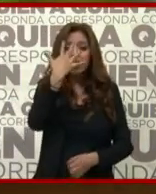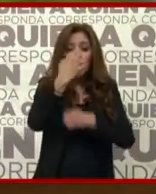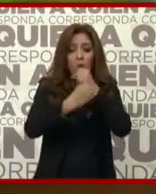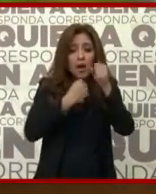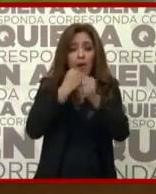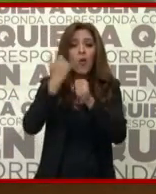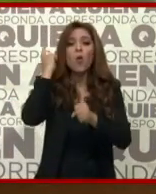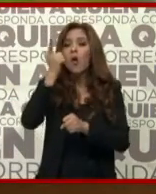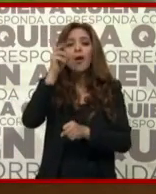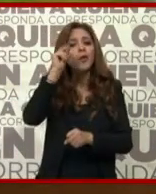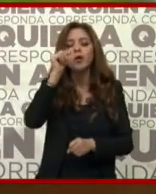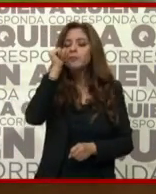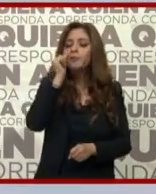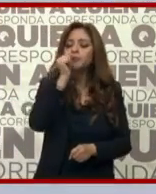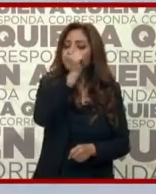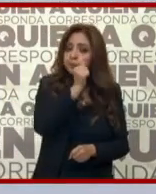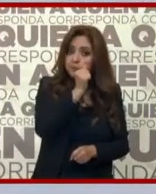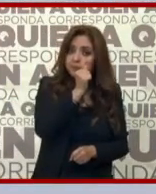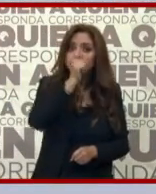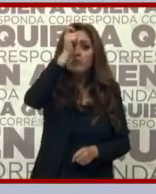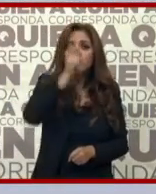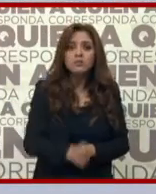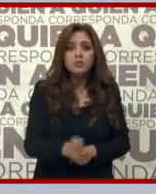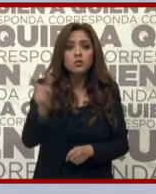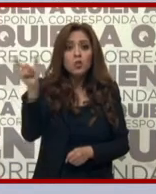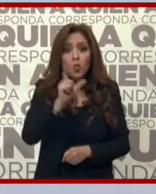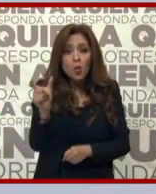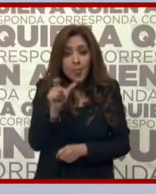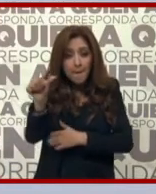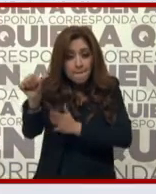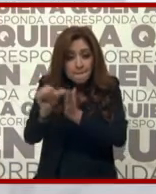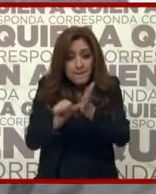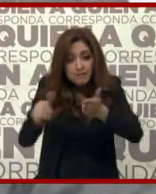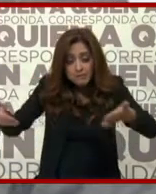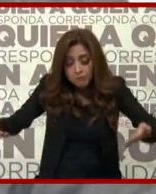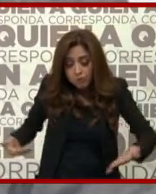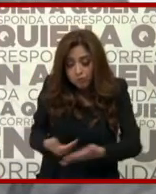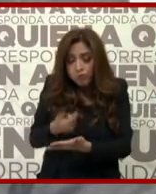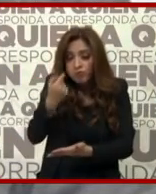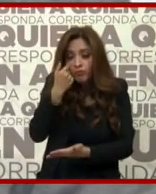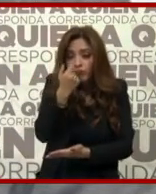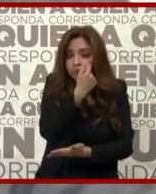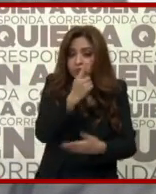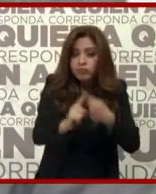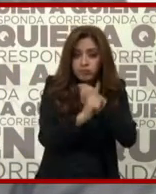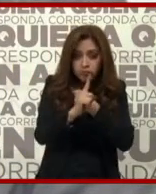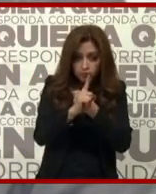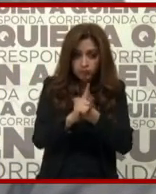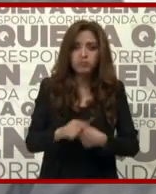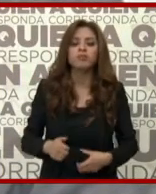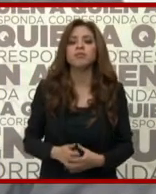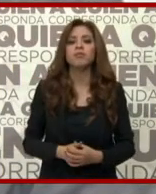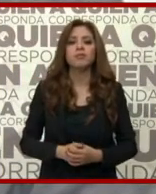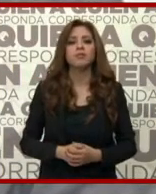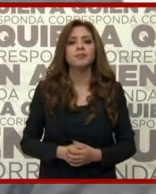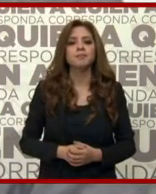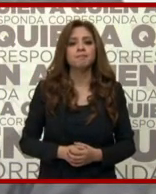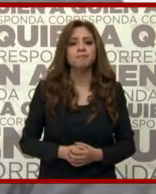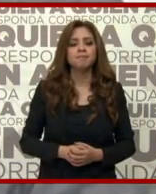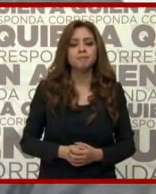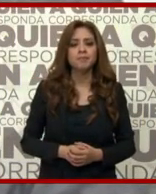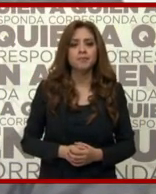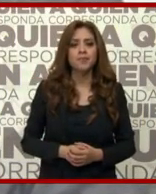pierda la vista debido a un problema que la ha quejado desde sus primeros meses de vida. Desde que ella nació empezó con un problema de como